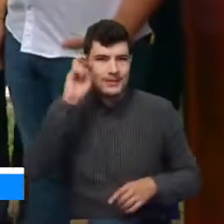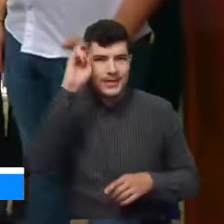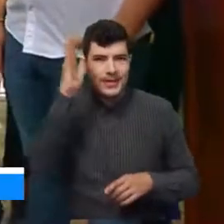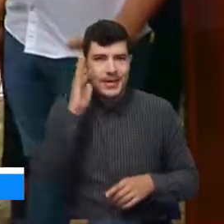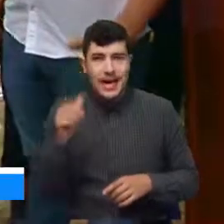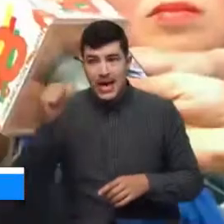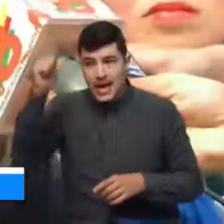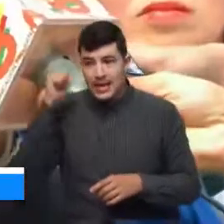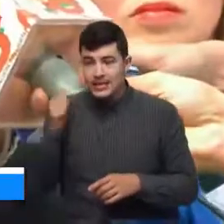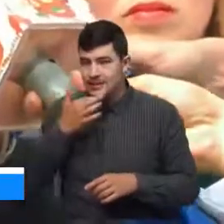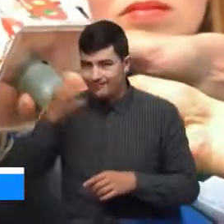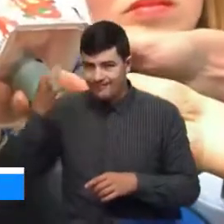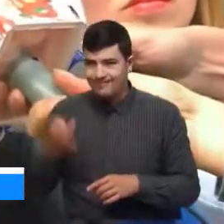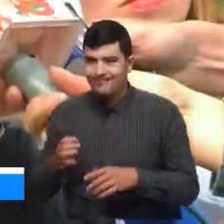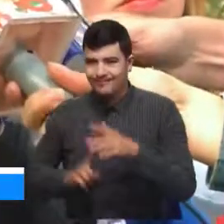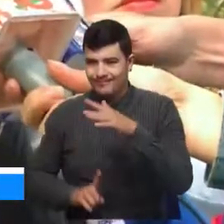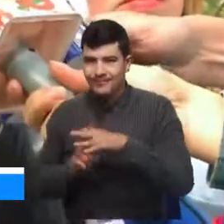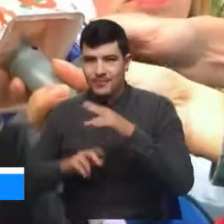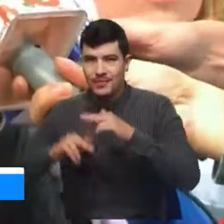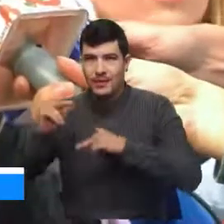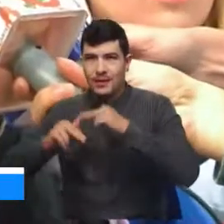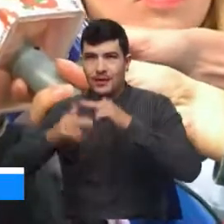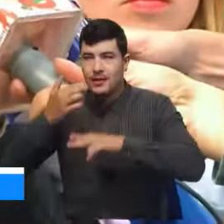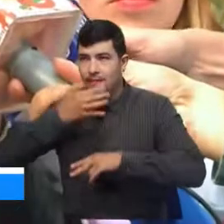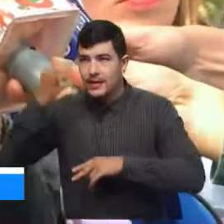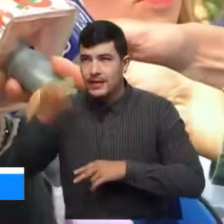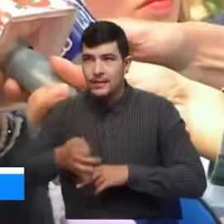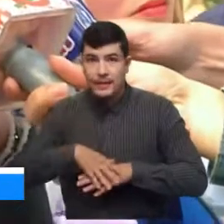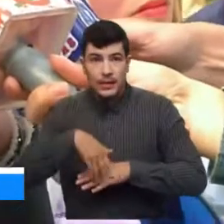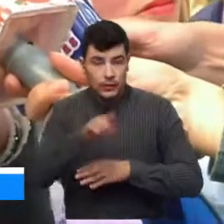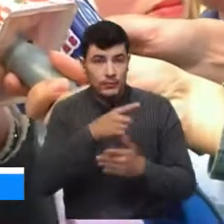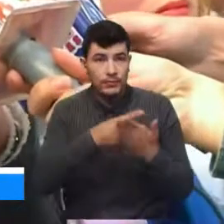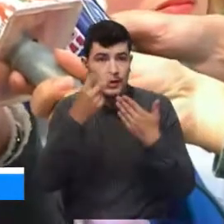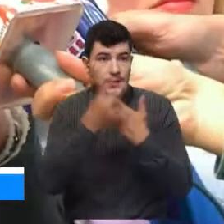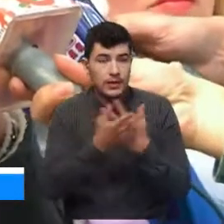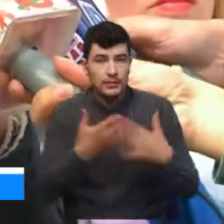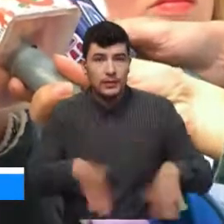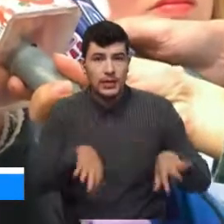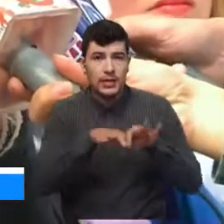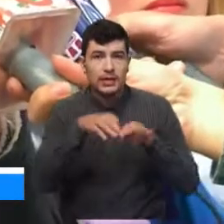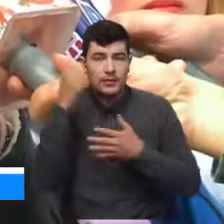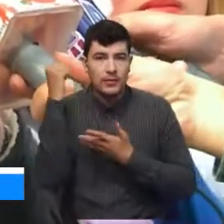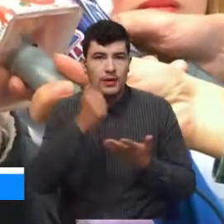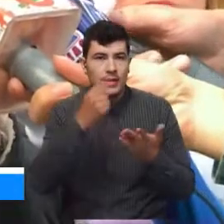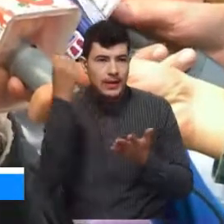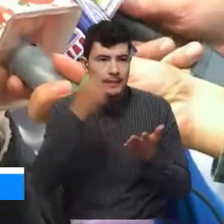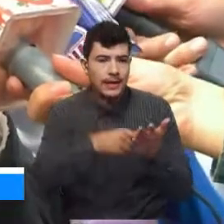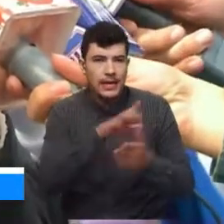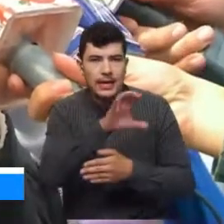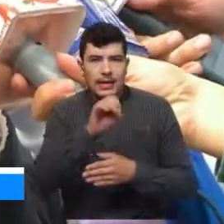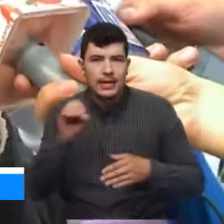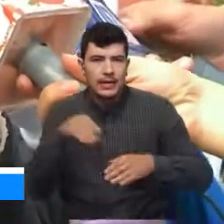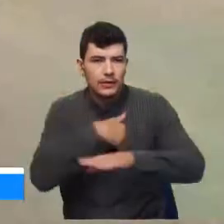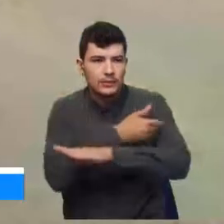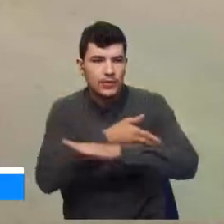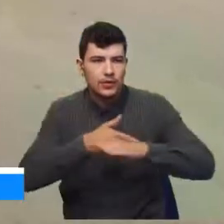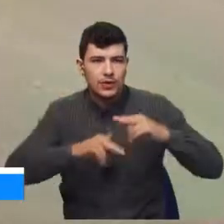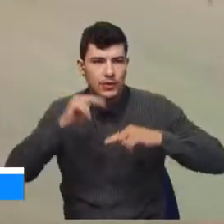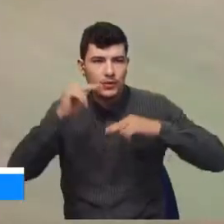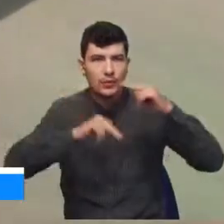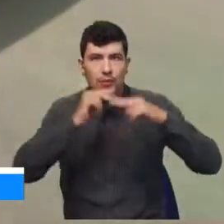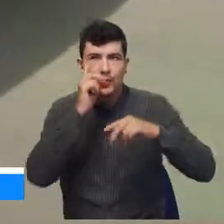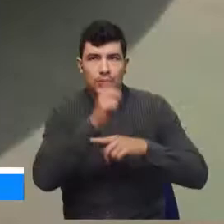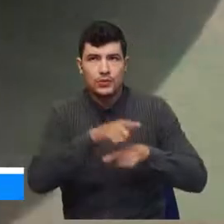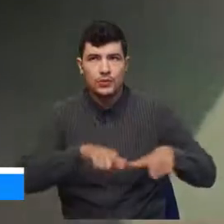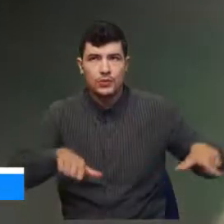claro es muy importante este proyecto porque es un proyecto de 2.500 millones la pavimentación de el